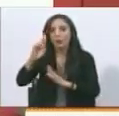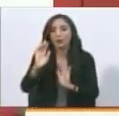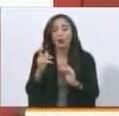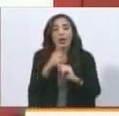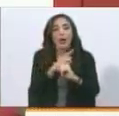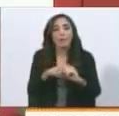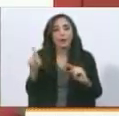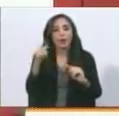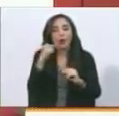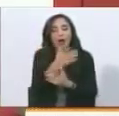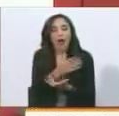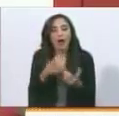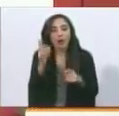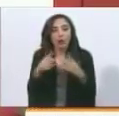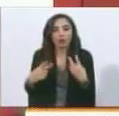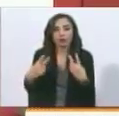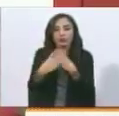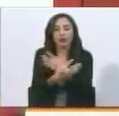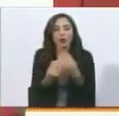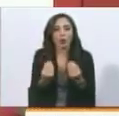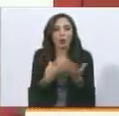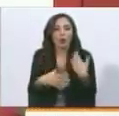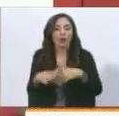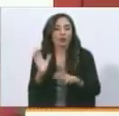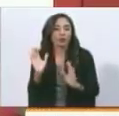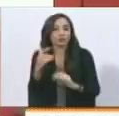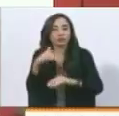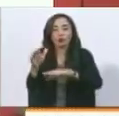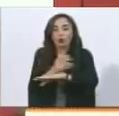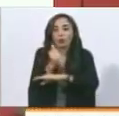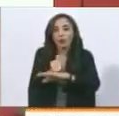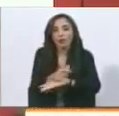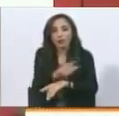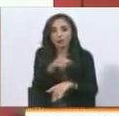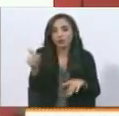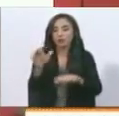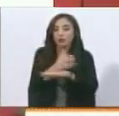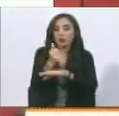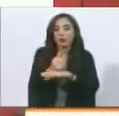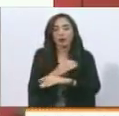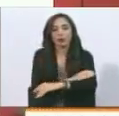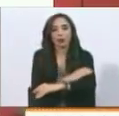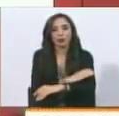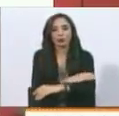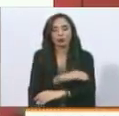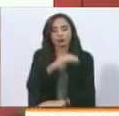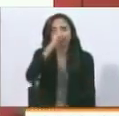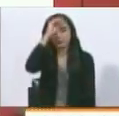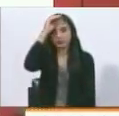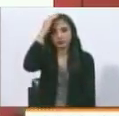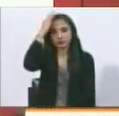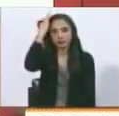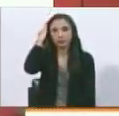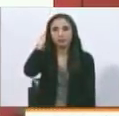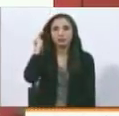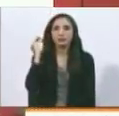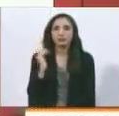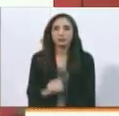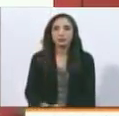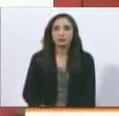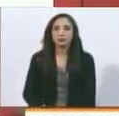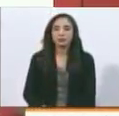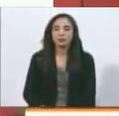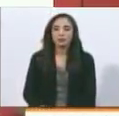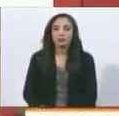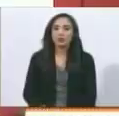dirigen los han llevado por este barranco. ¿Quiénes los dirigen a ustedes? ¿Qué dice? Que las cargas